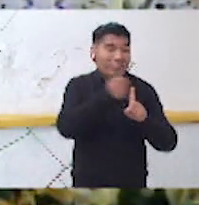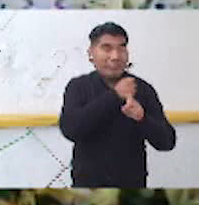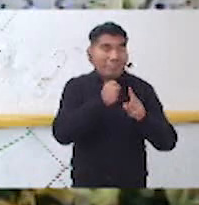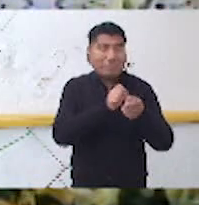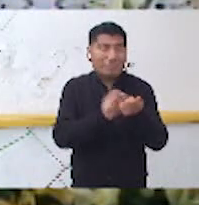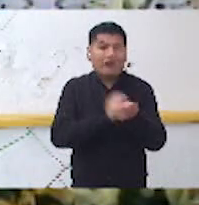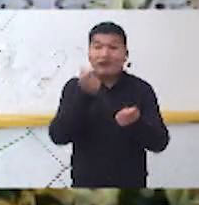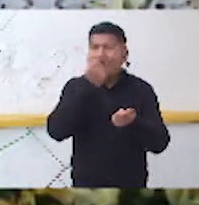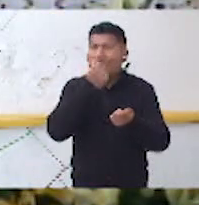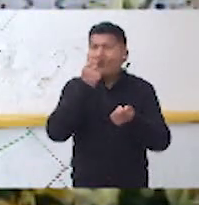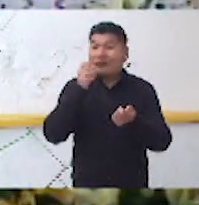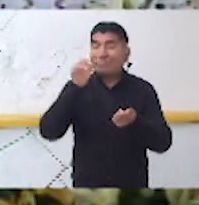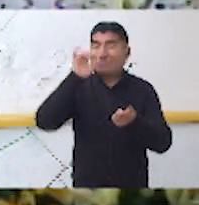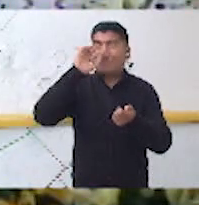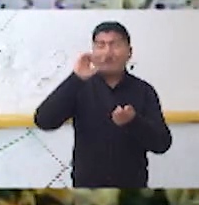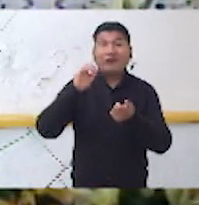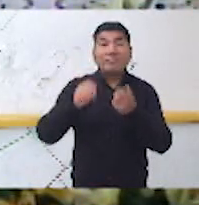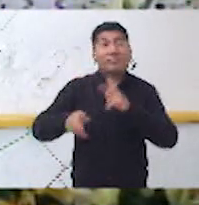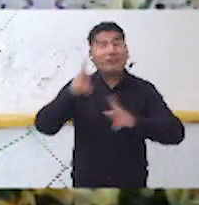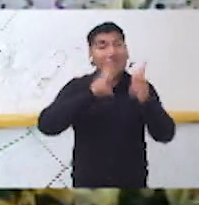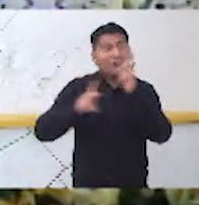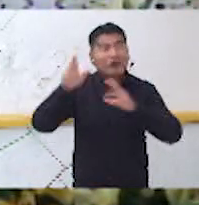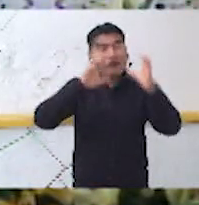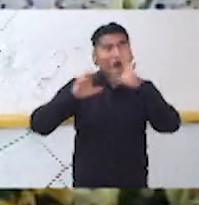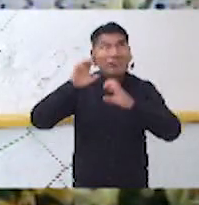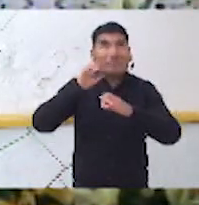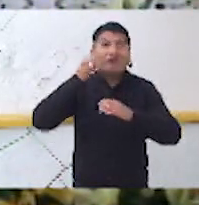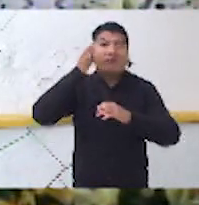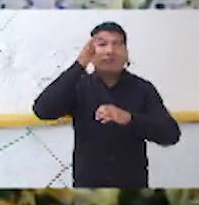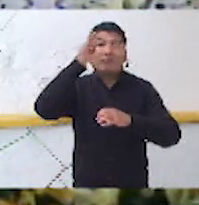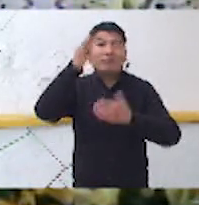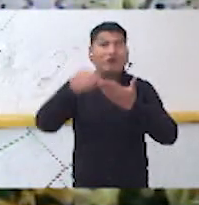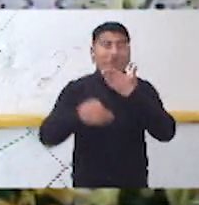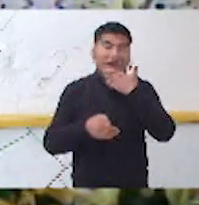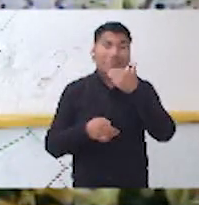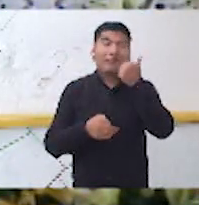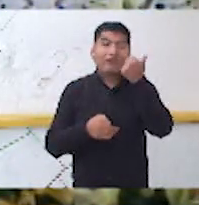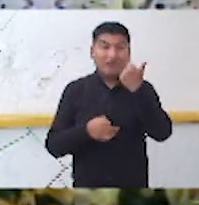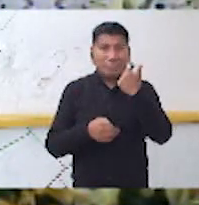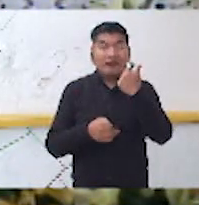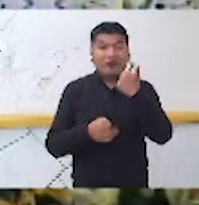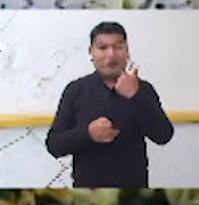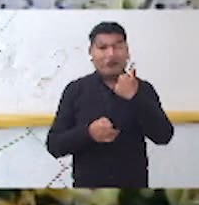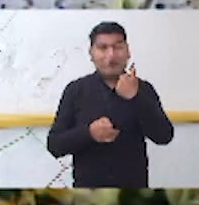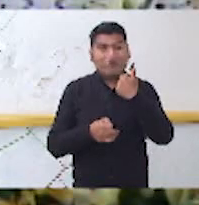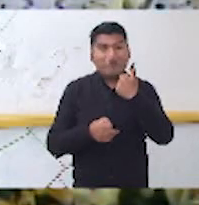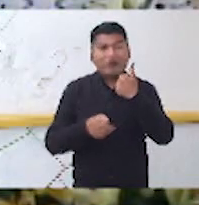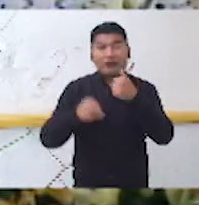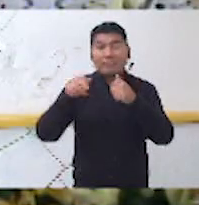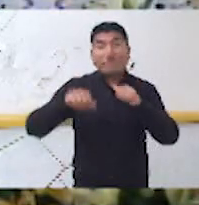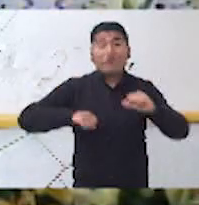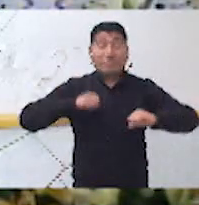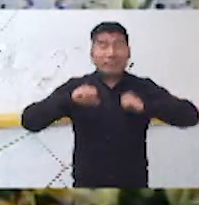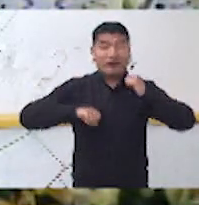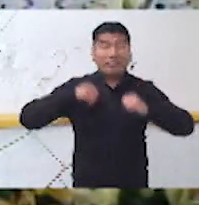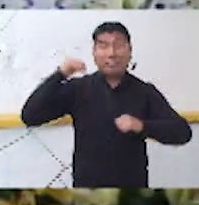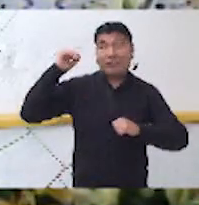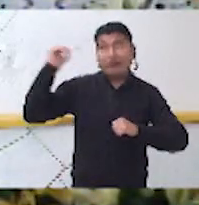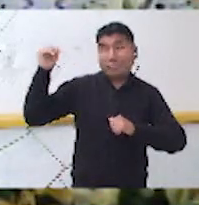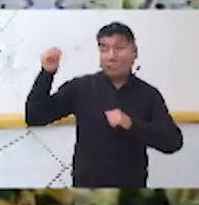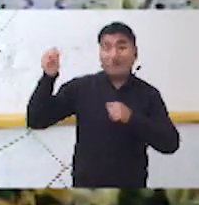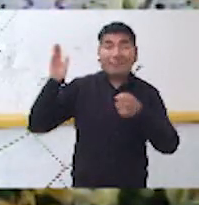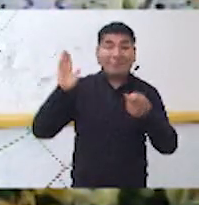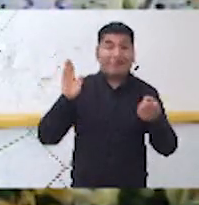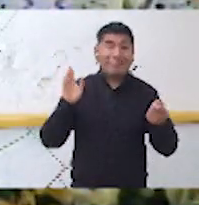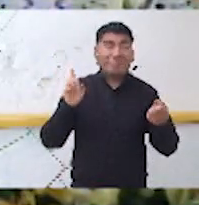alcohol, a los que están en búsqueda de un futuro mejor, a los adolescentes víctimas de